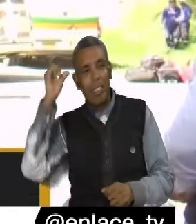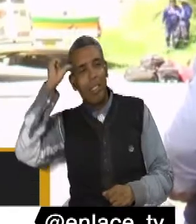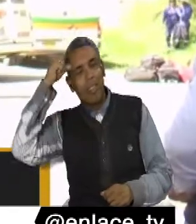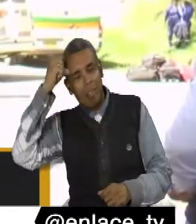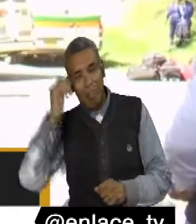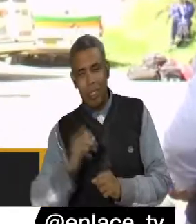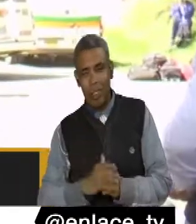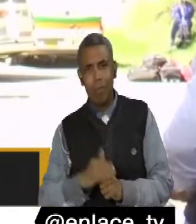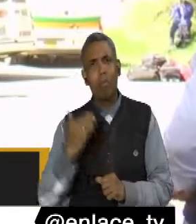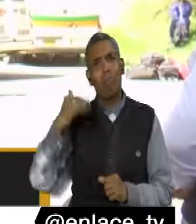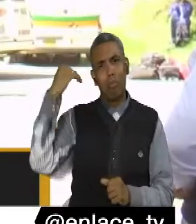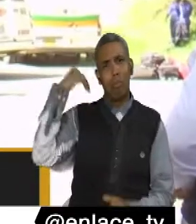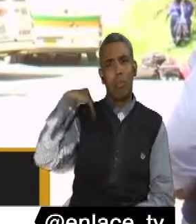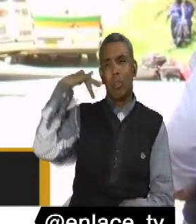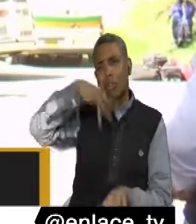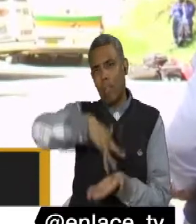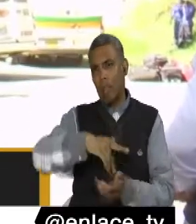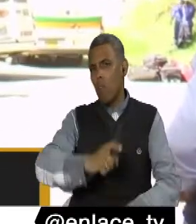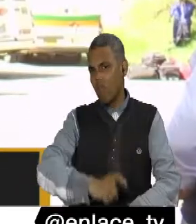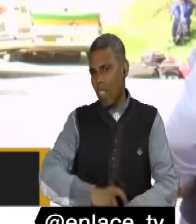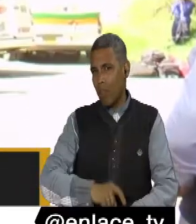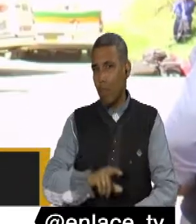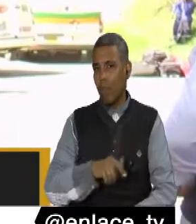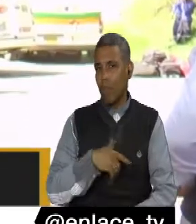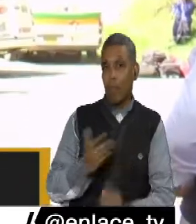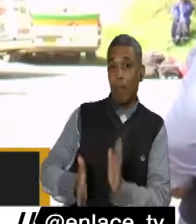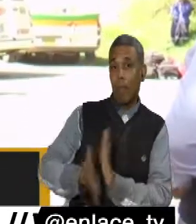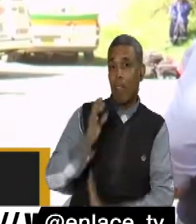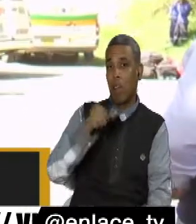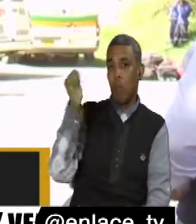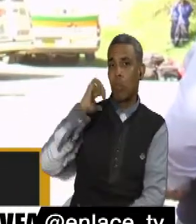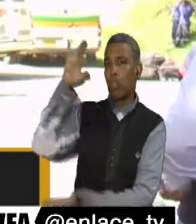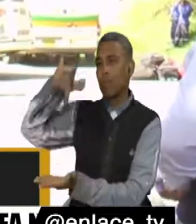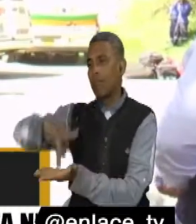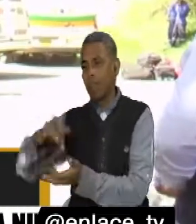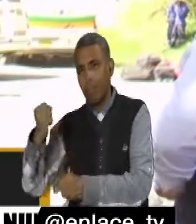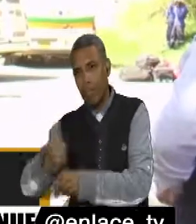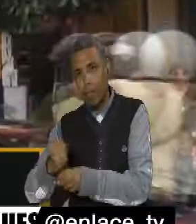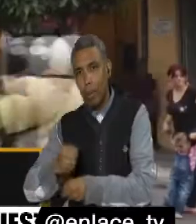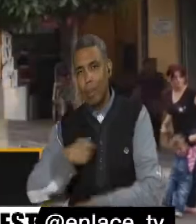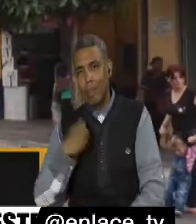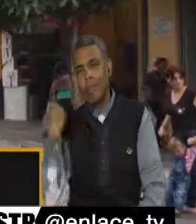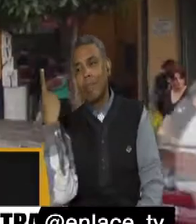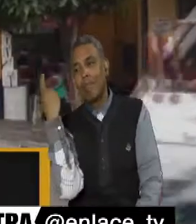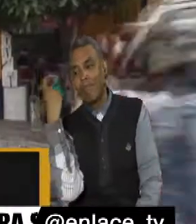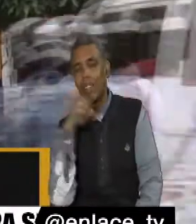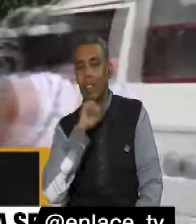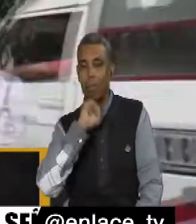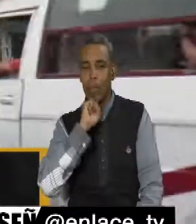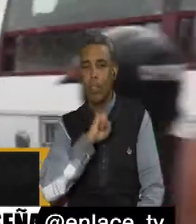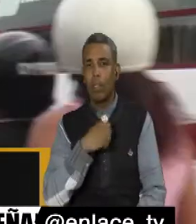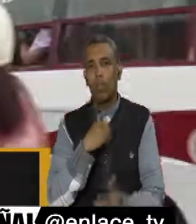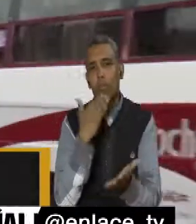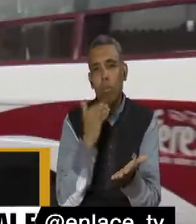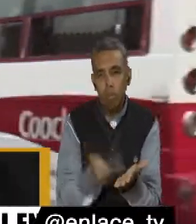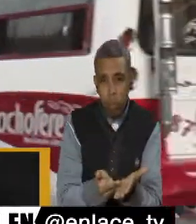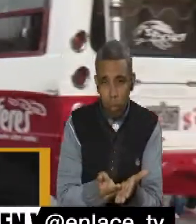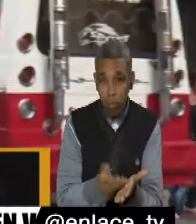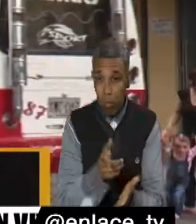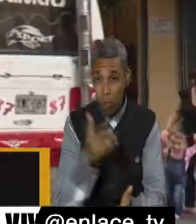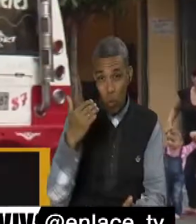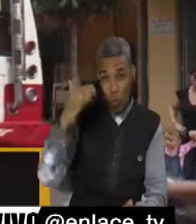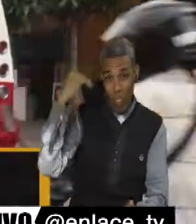estado aquí son extraños. Por eso mi gratitud para todos los que ayudaron y contribuyeron a que la gestión mientras estuve